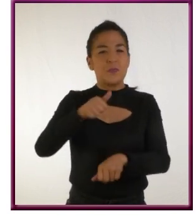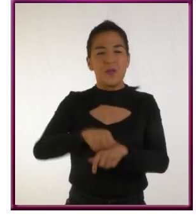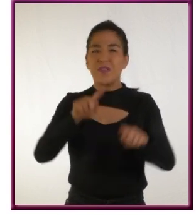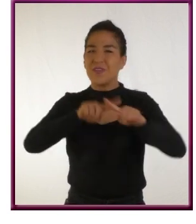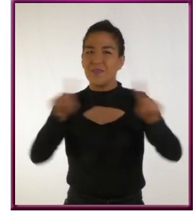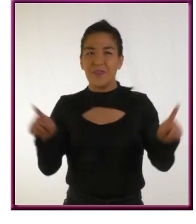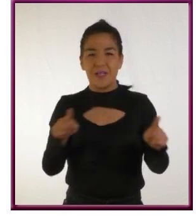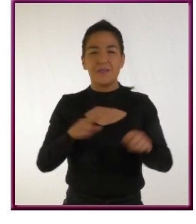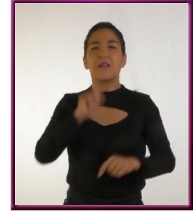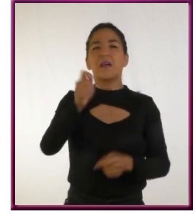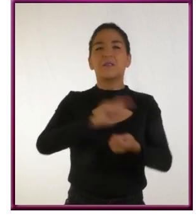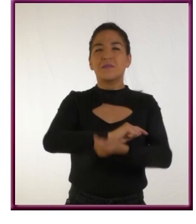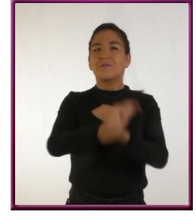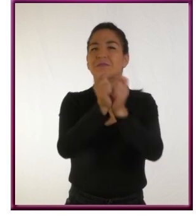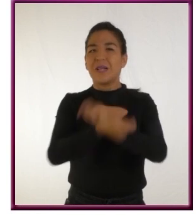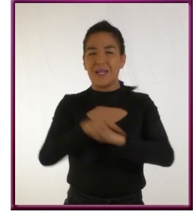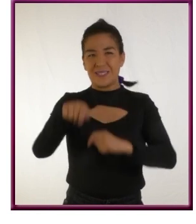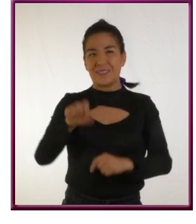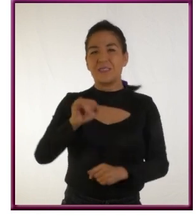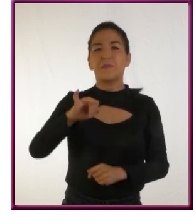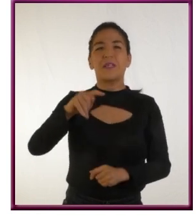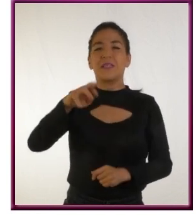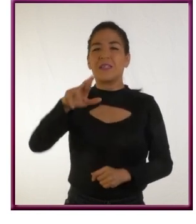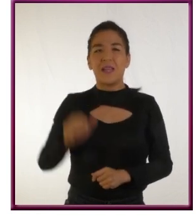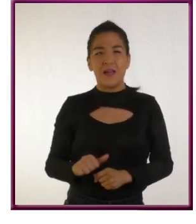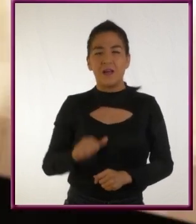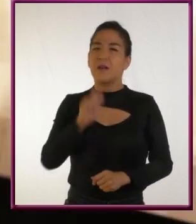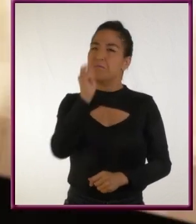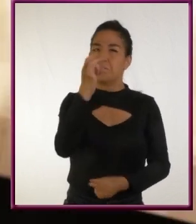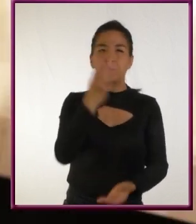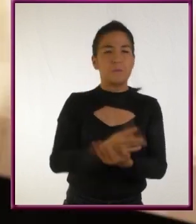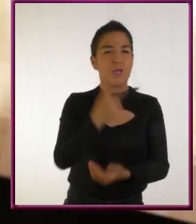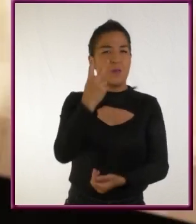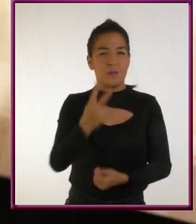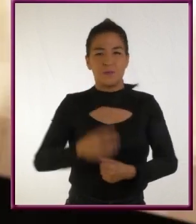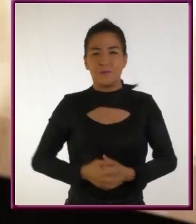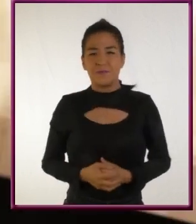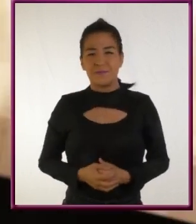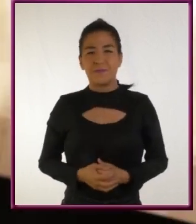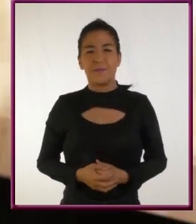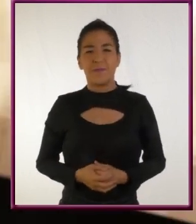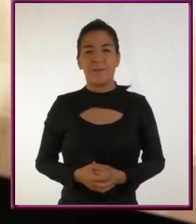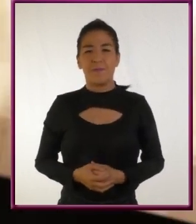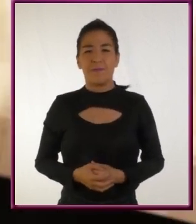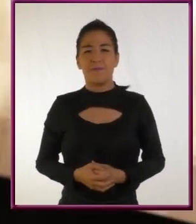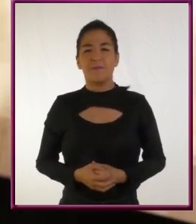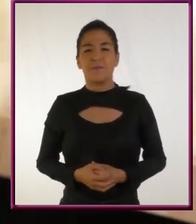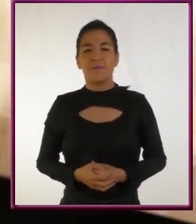dos diferentes, ¿no? Si uno hace transformaciones de simetría, solo hay dos.